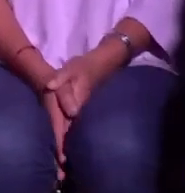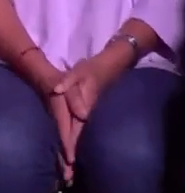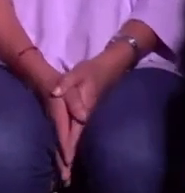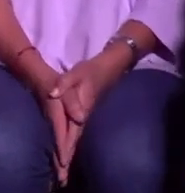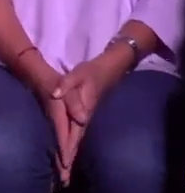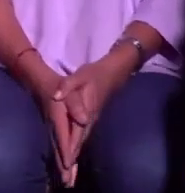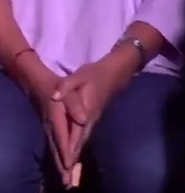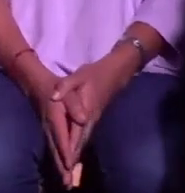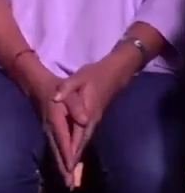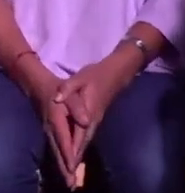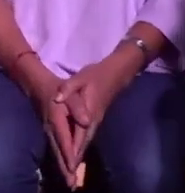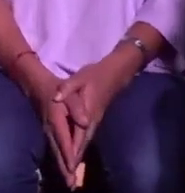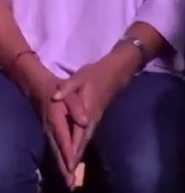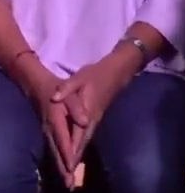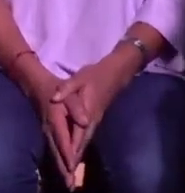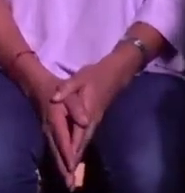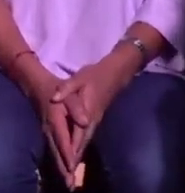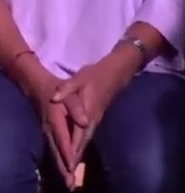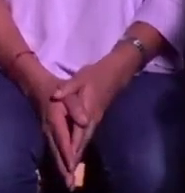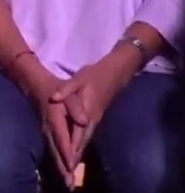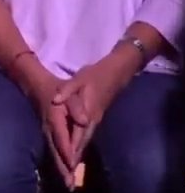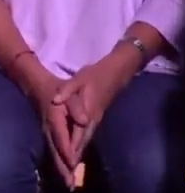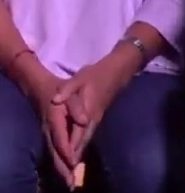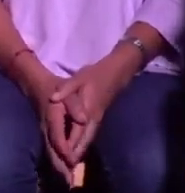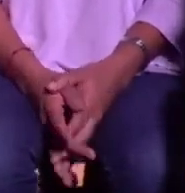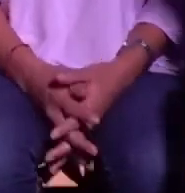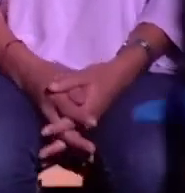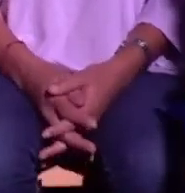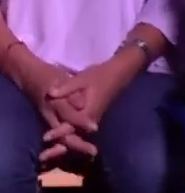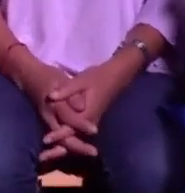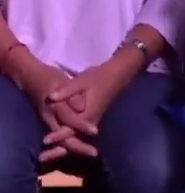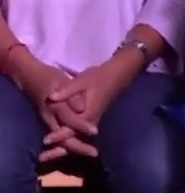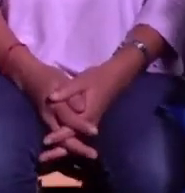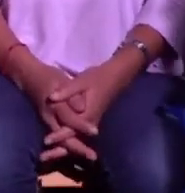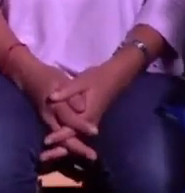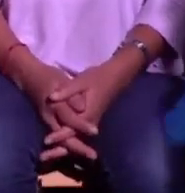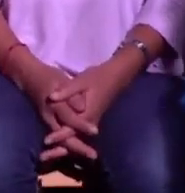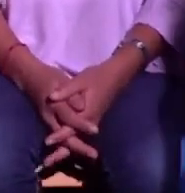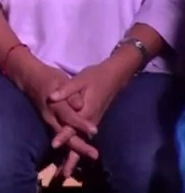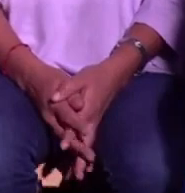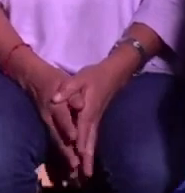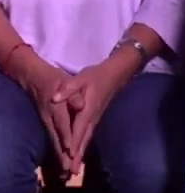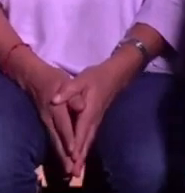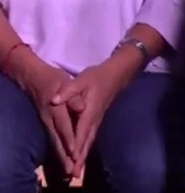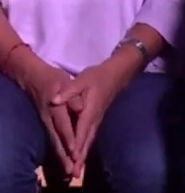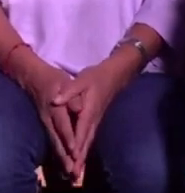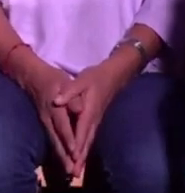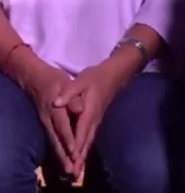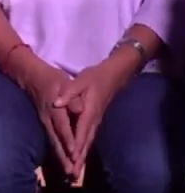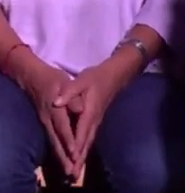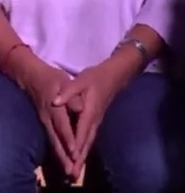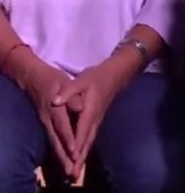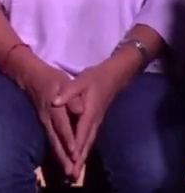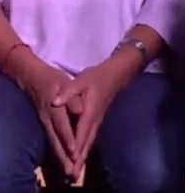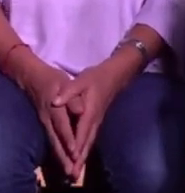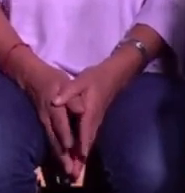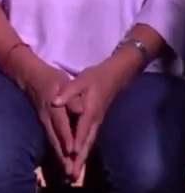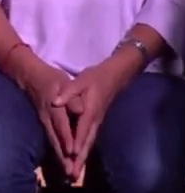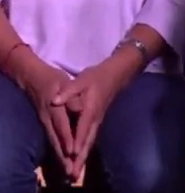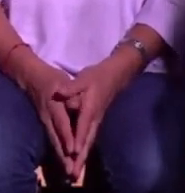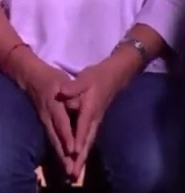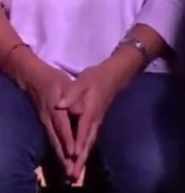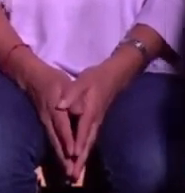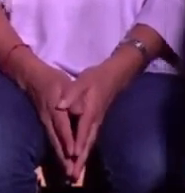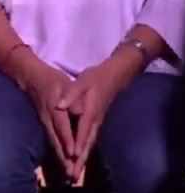barrio 10 años en el que miles de vosotras decidisteis mover ficha frente a los recortes frente a todo lo que estaba